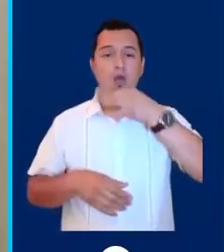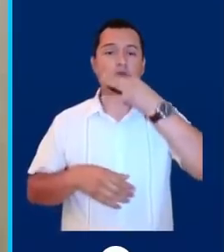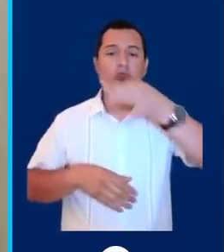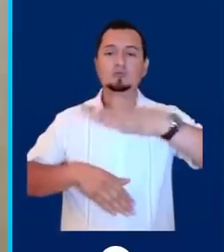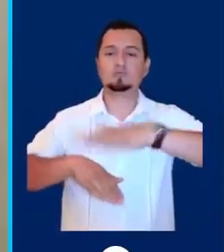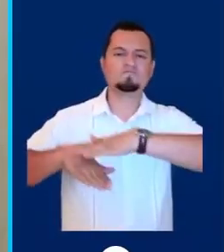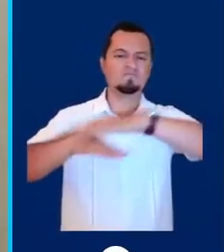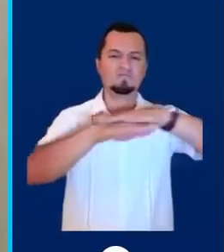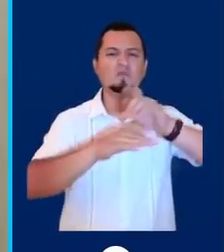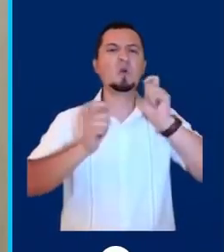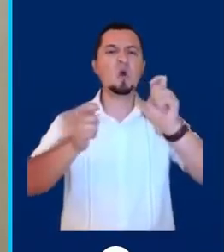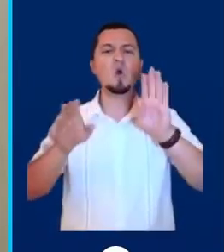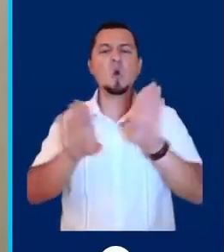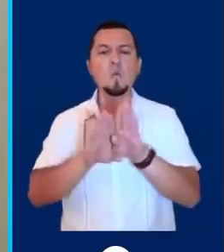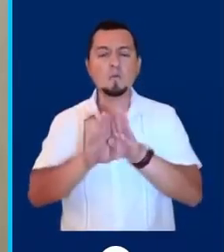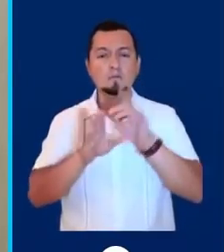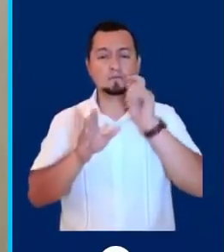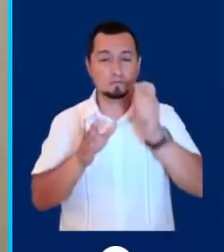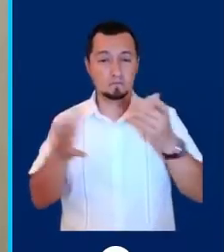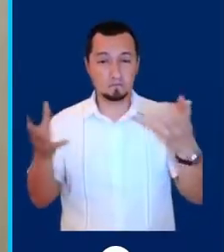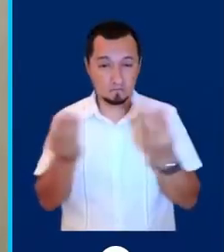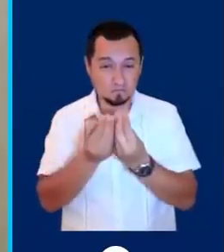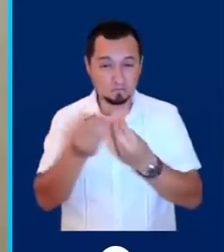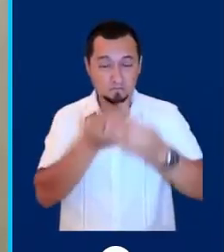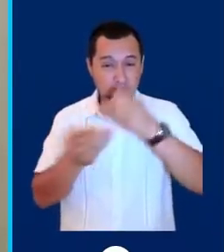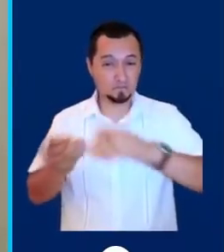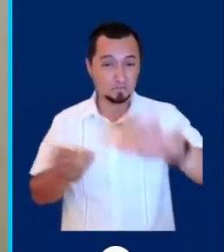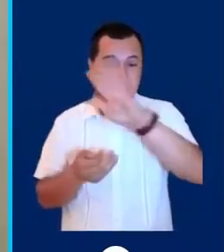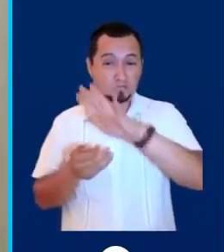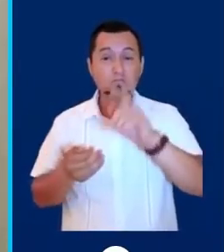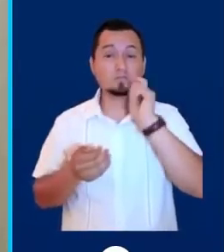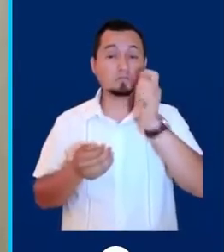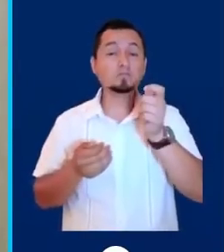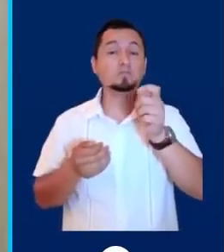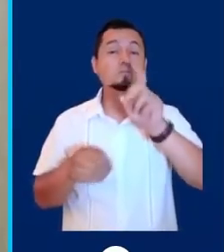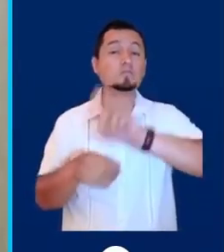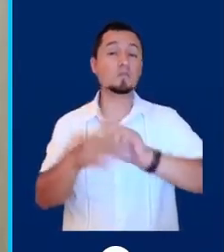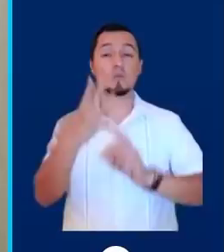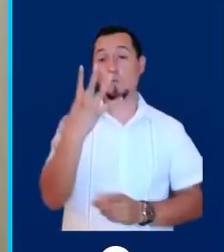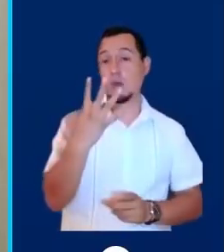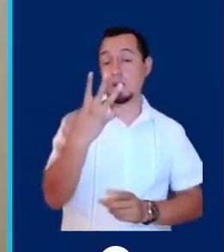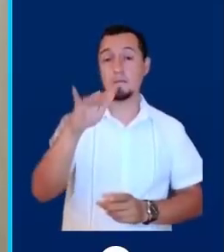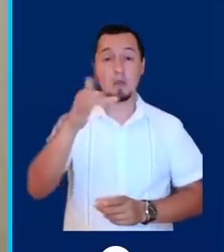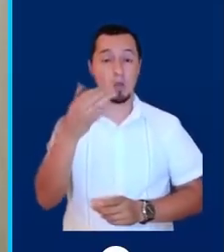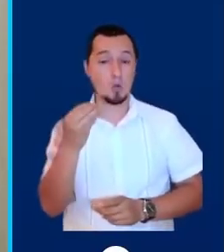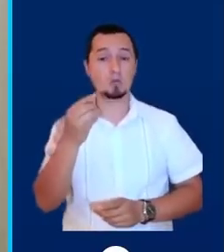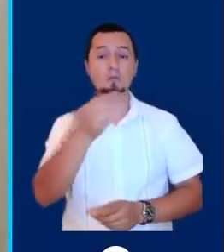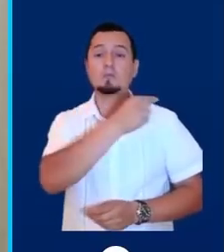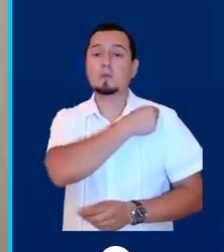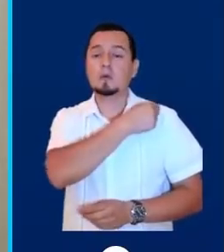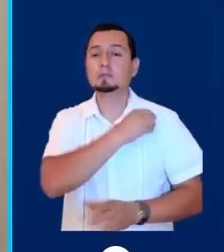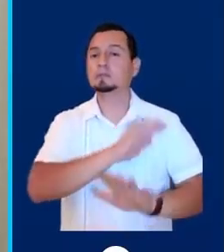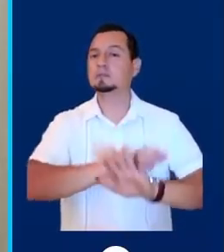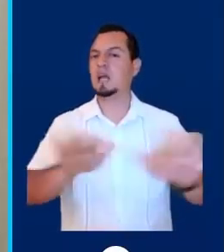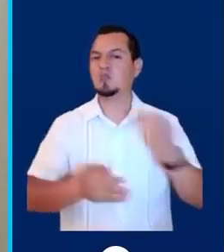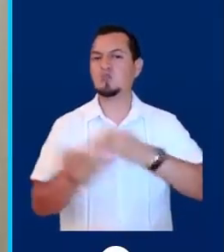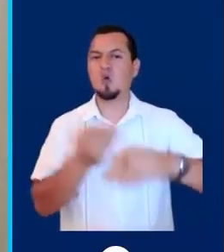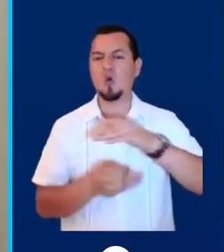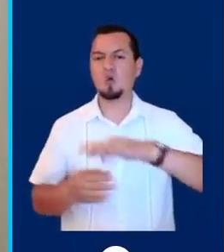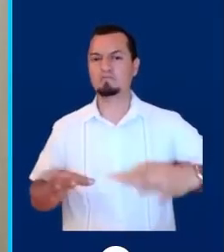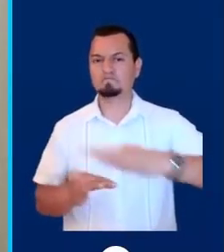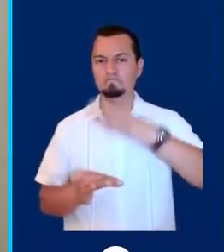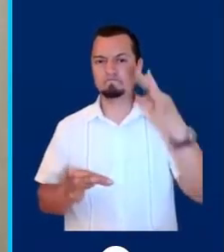federales, autoridades de salud, por supuesto autoridades locales, se prevé que para el 4 de mayo estén todos los maestros vacunados. La